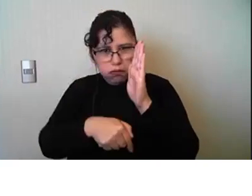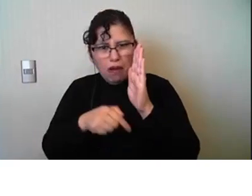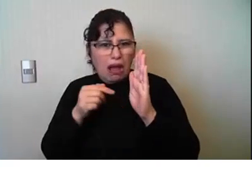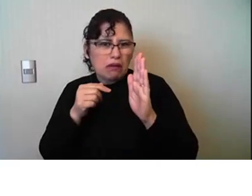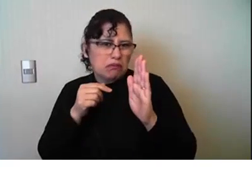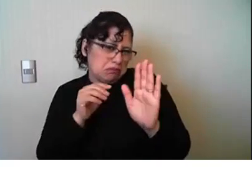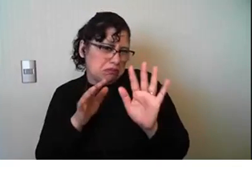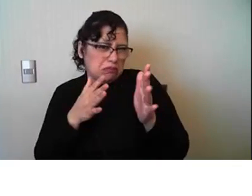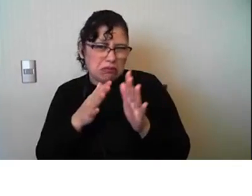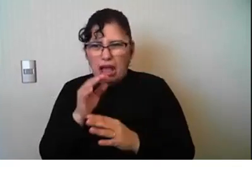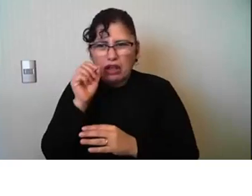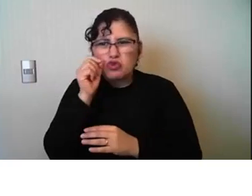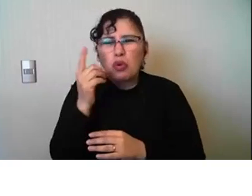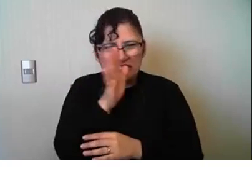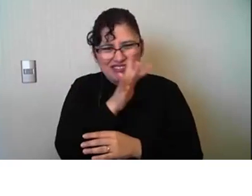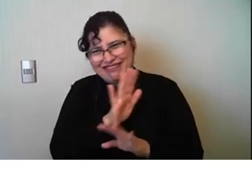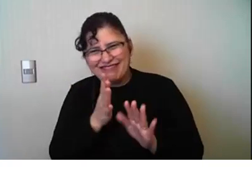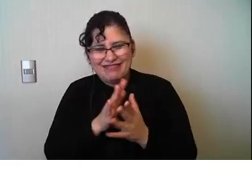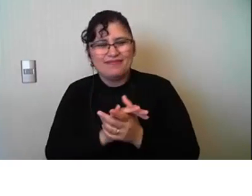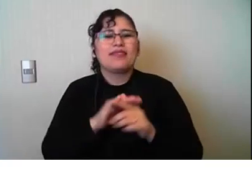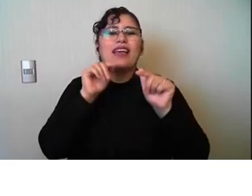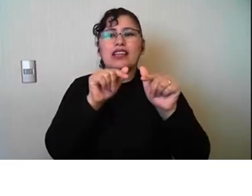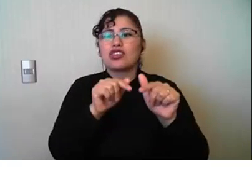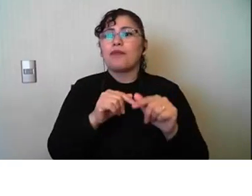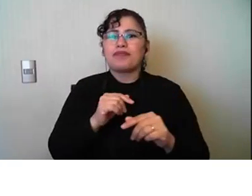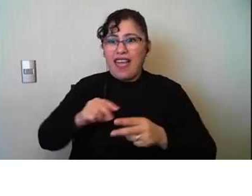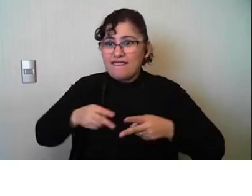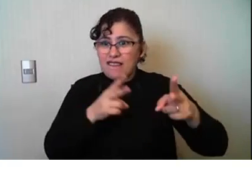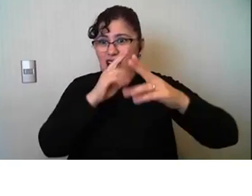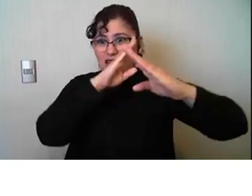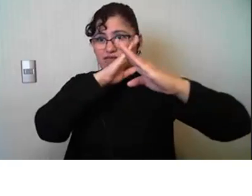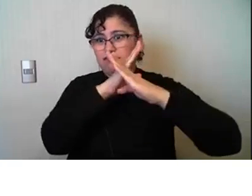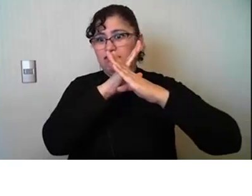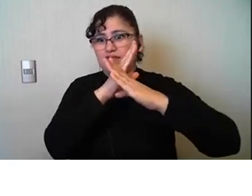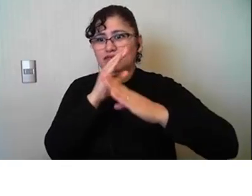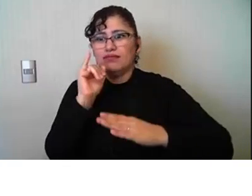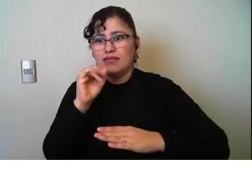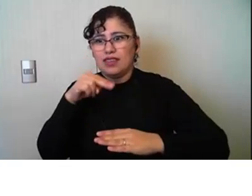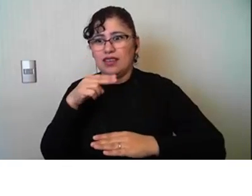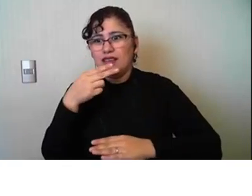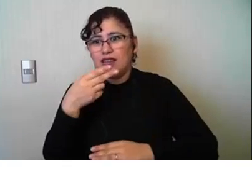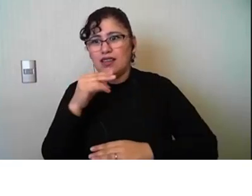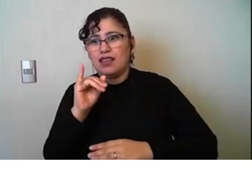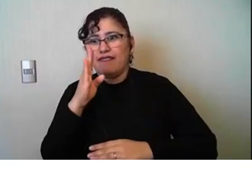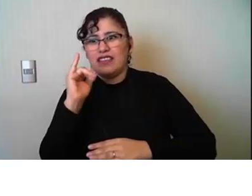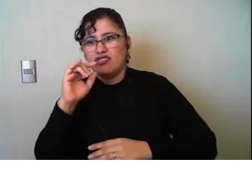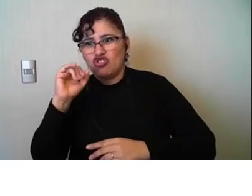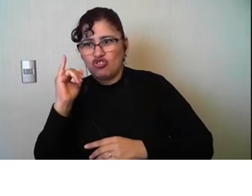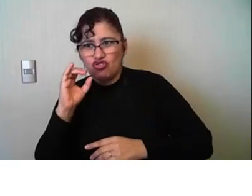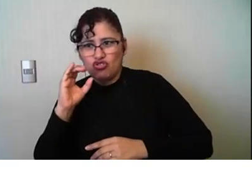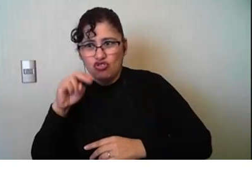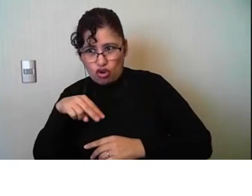son vías de inhibición. Es decir, en este caso, El caudado y el putamen van a